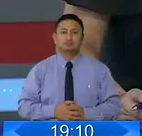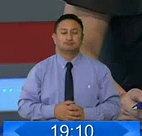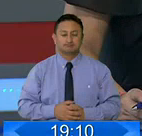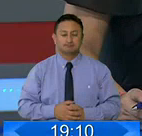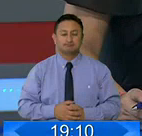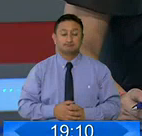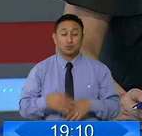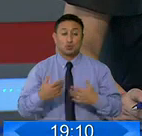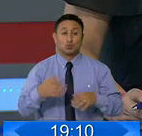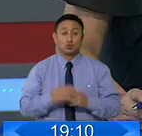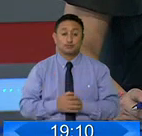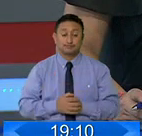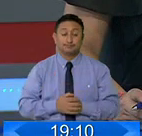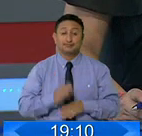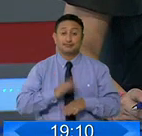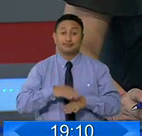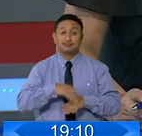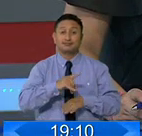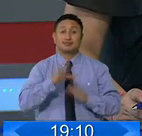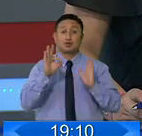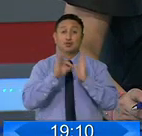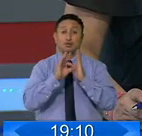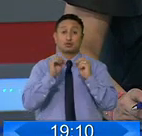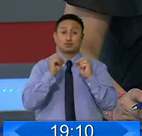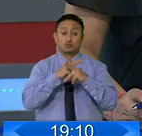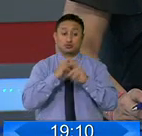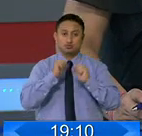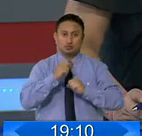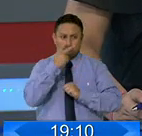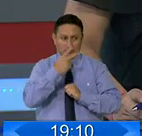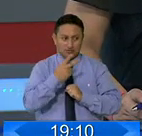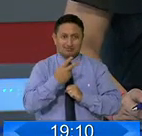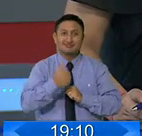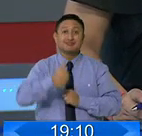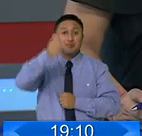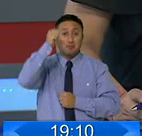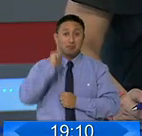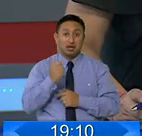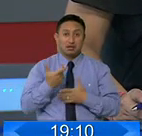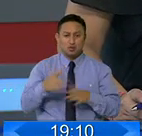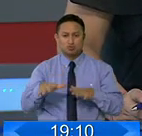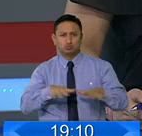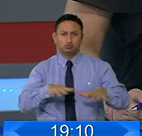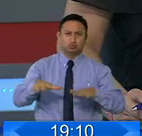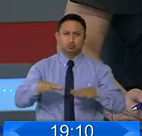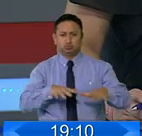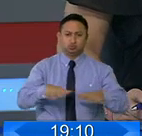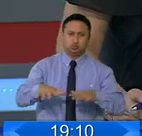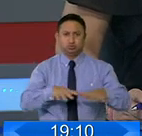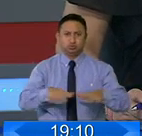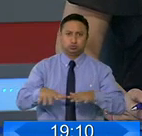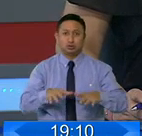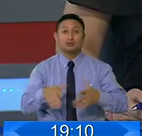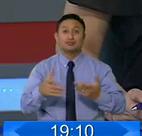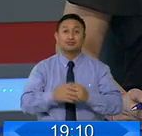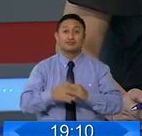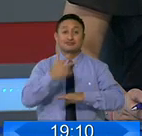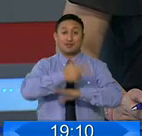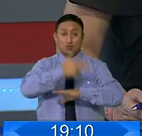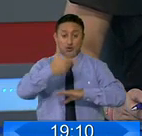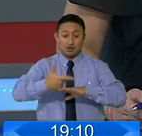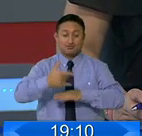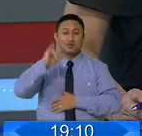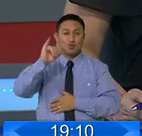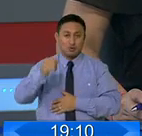Gracias a las redes sociales se pudo conocer cómo se vivió el sismo de 6.2 grados en escala de Richter que sacudió el país la noche